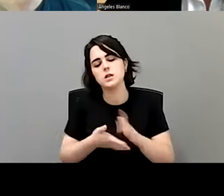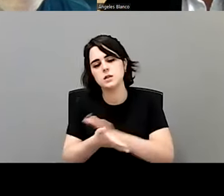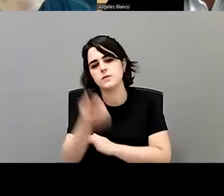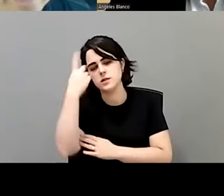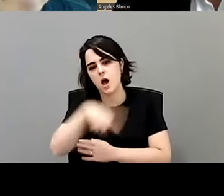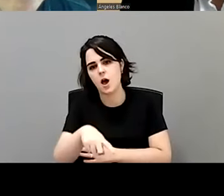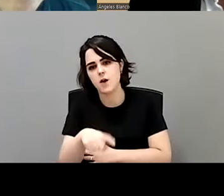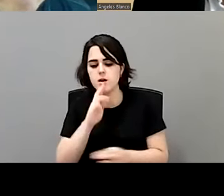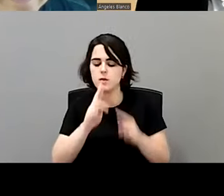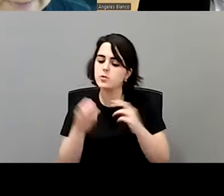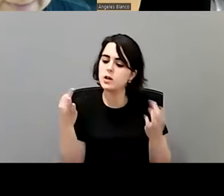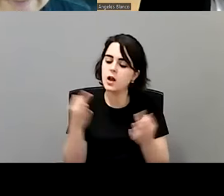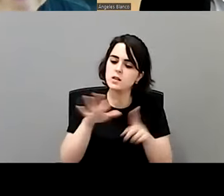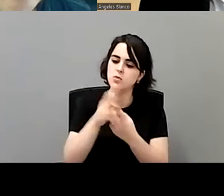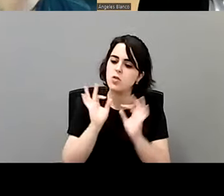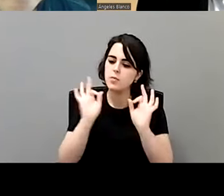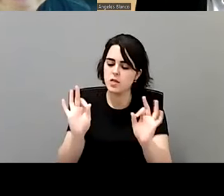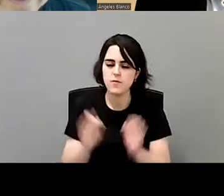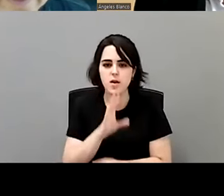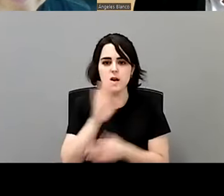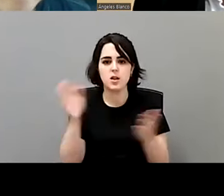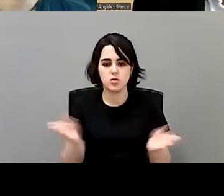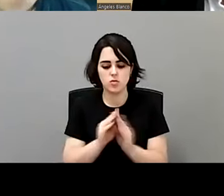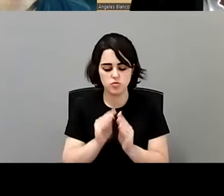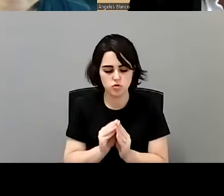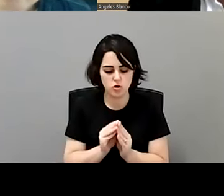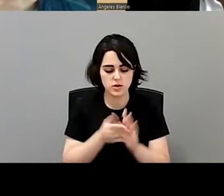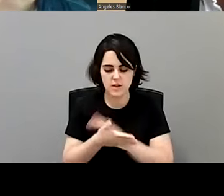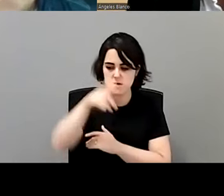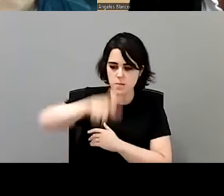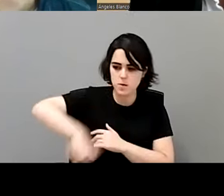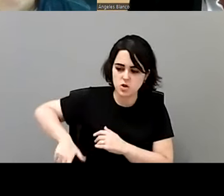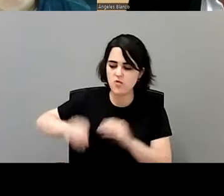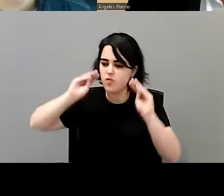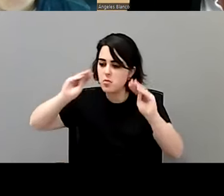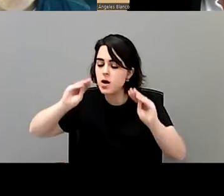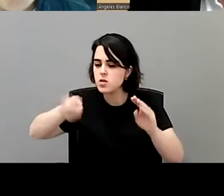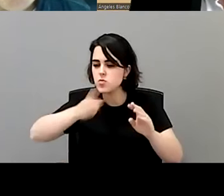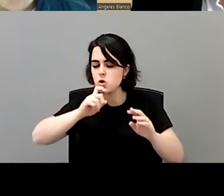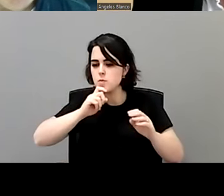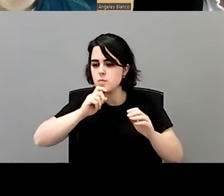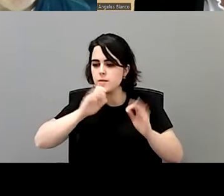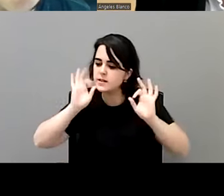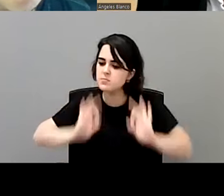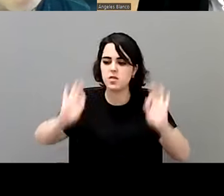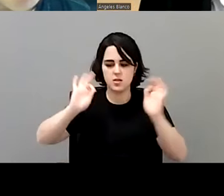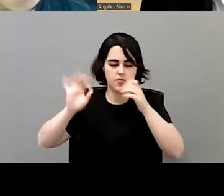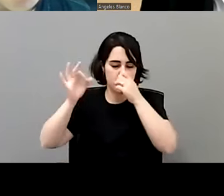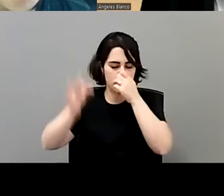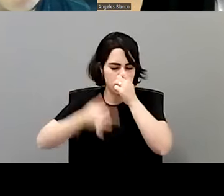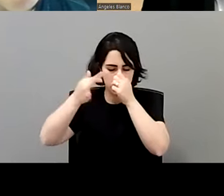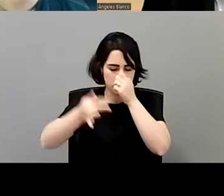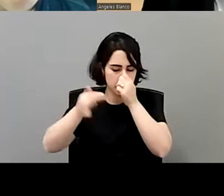saber dar respuesta a esa situación. Con lo cual necesito que sea una persona con una formación muy específica y con una